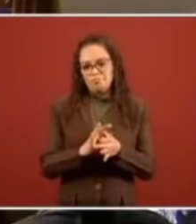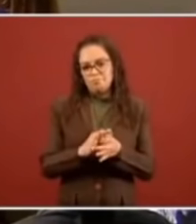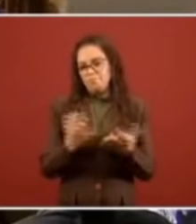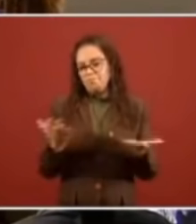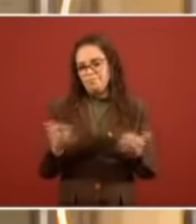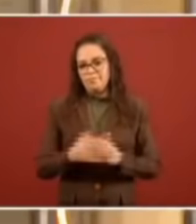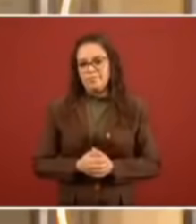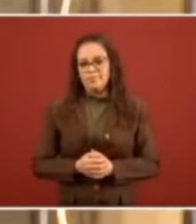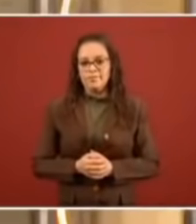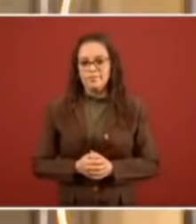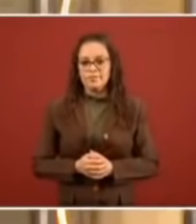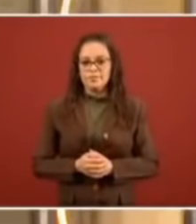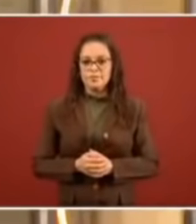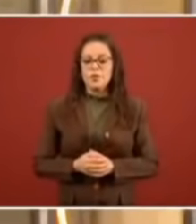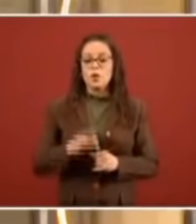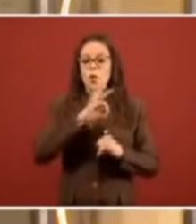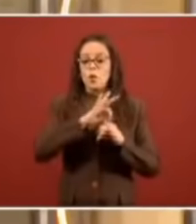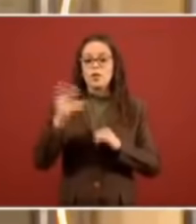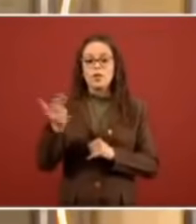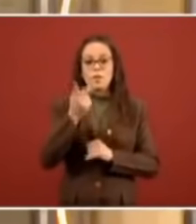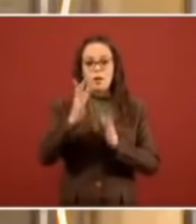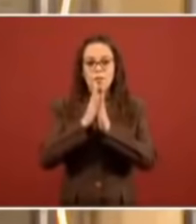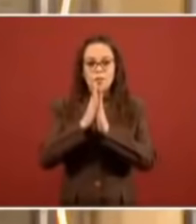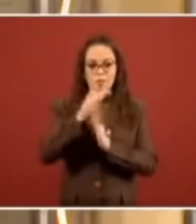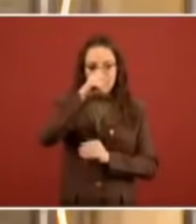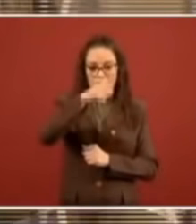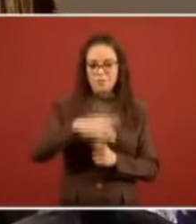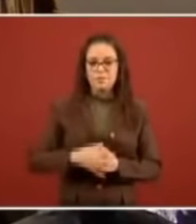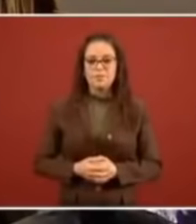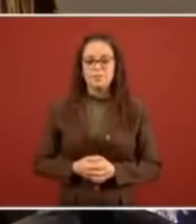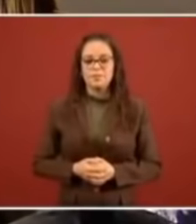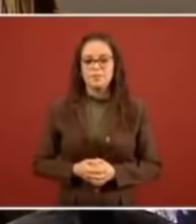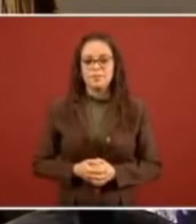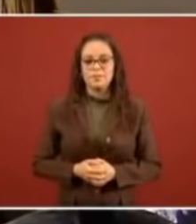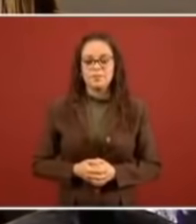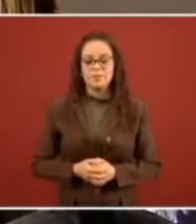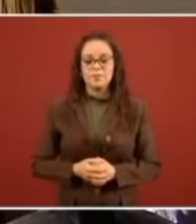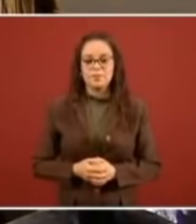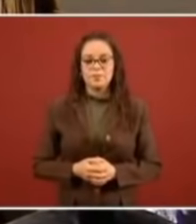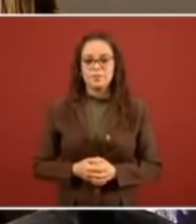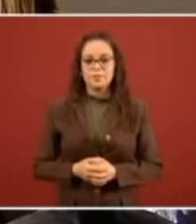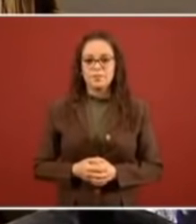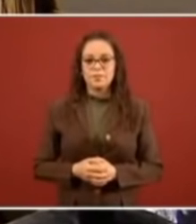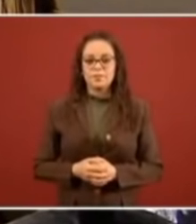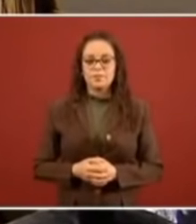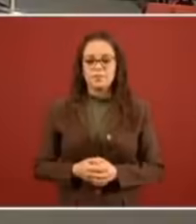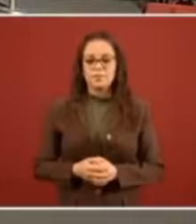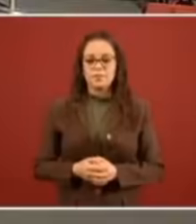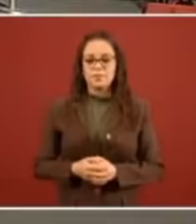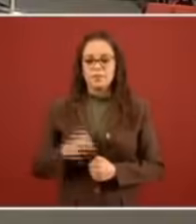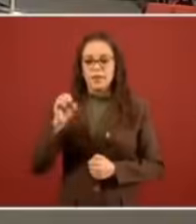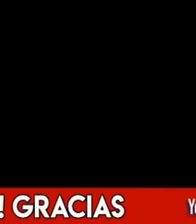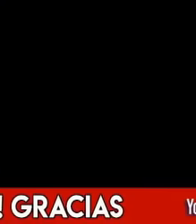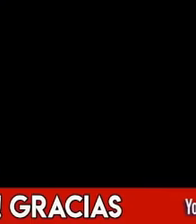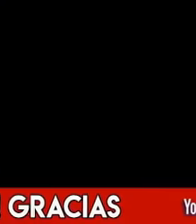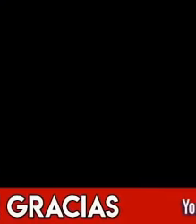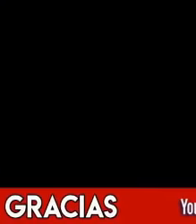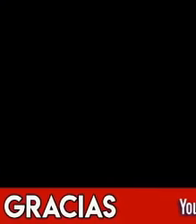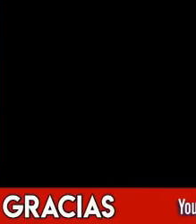Es usted un hombre público. Última pregunta, y la pregunta era con fines públicos, doctor. Gracias. Gracias. Ernesto Osorio